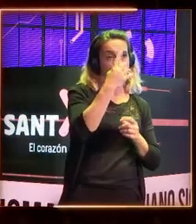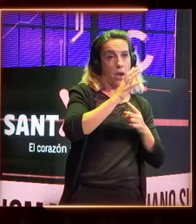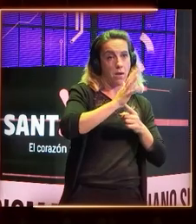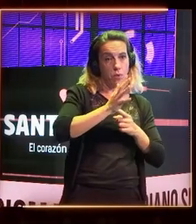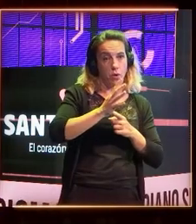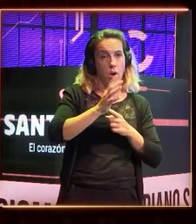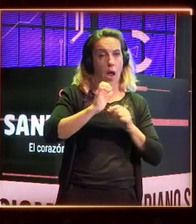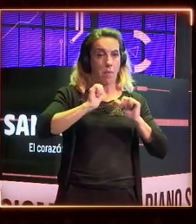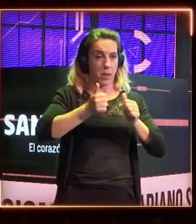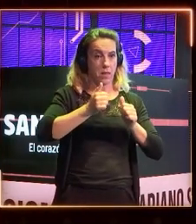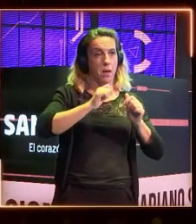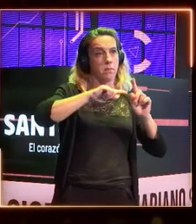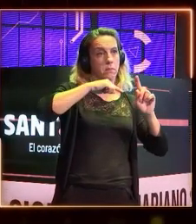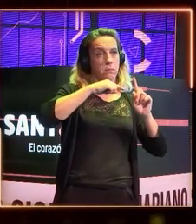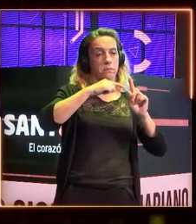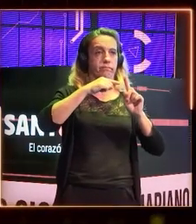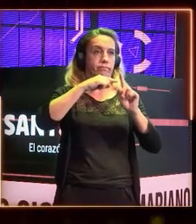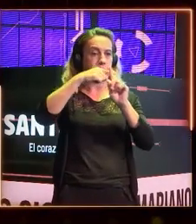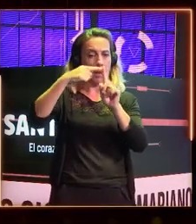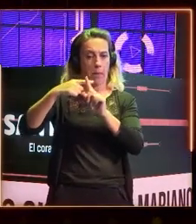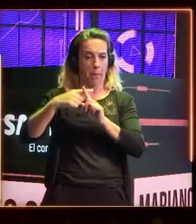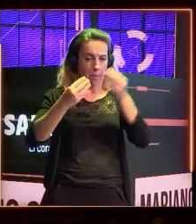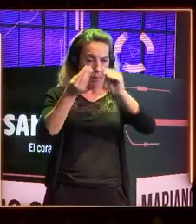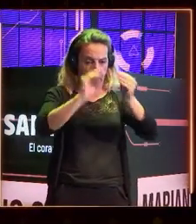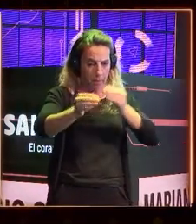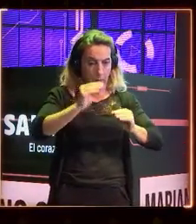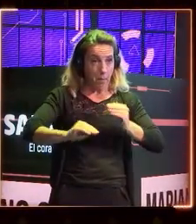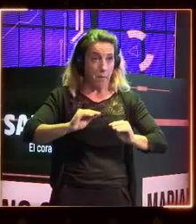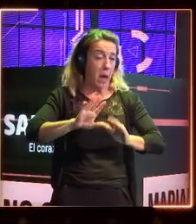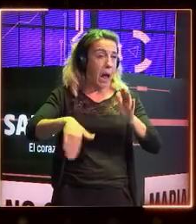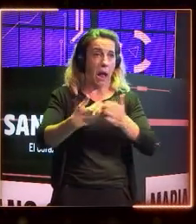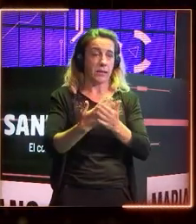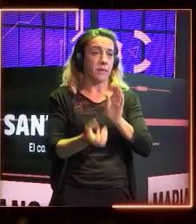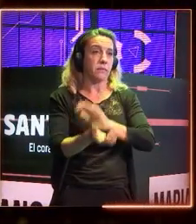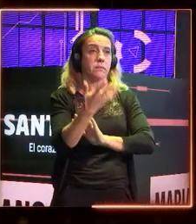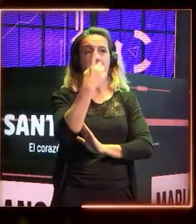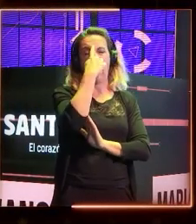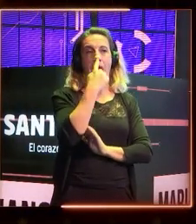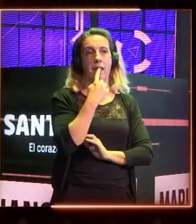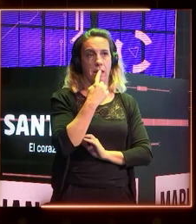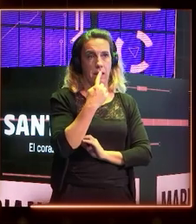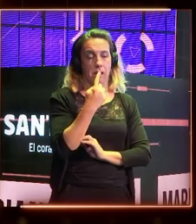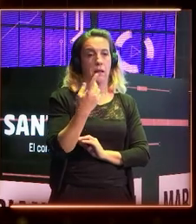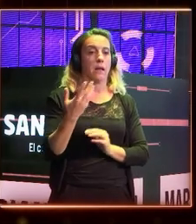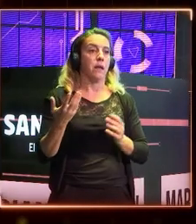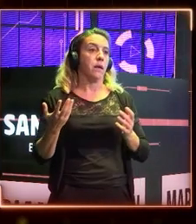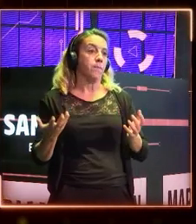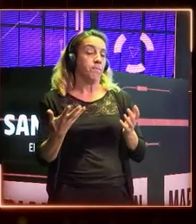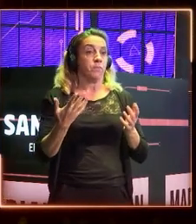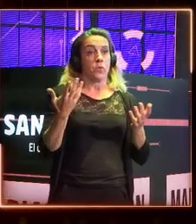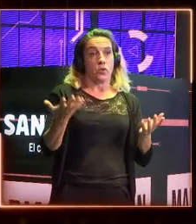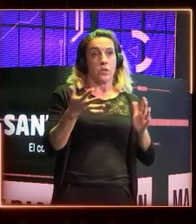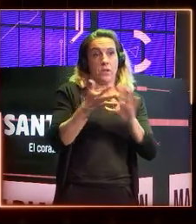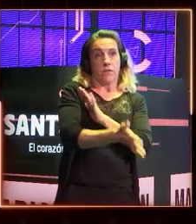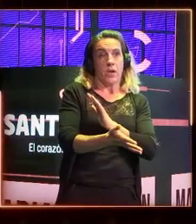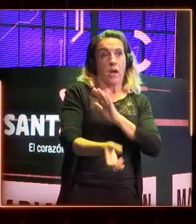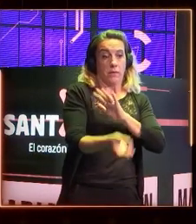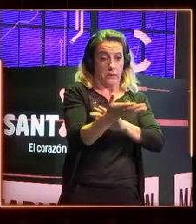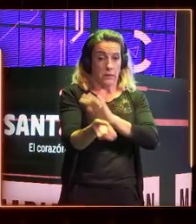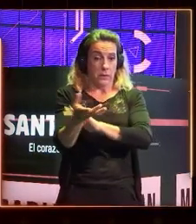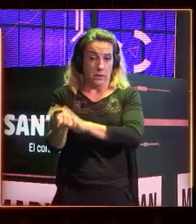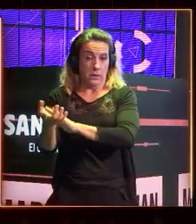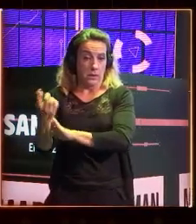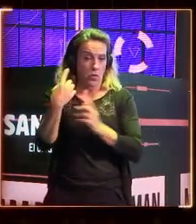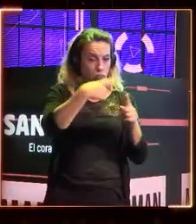neuronas que empiezan a detectar narices y entonces Esta es una idea muy simple que es la idea de detectar cosas elementales combinarlas